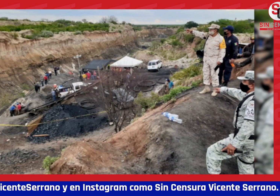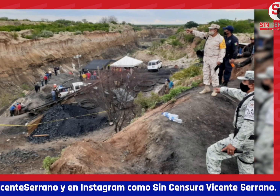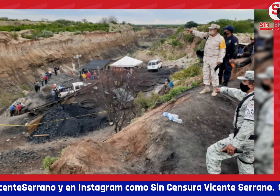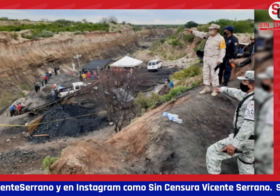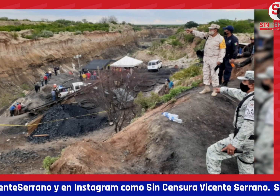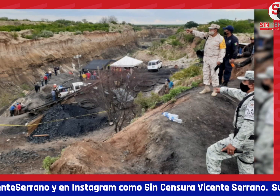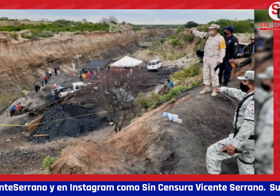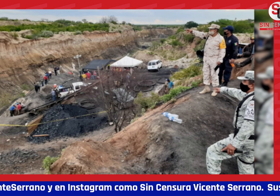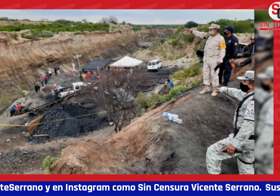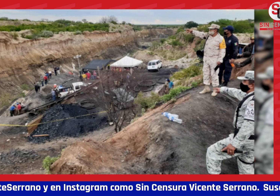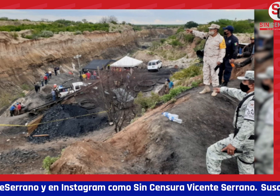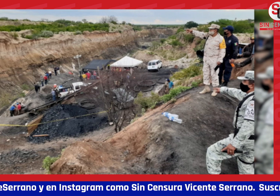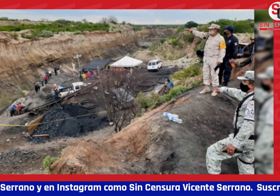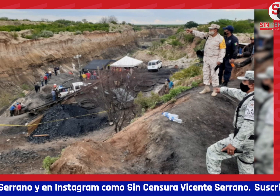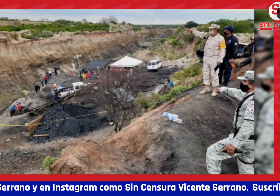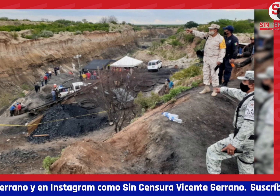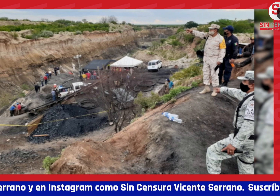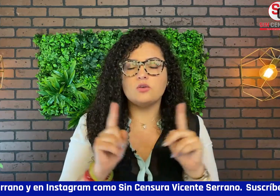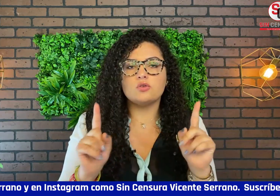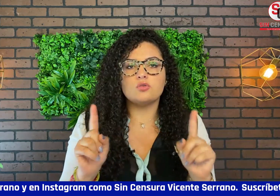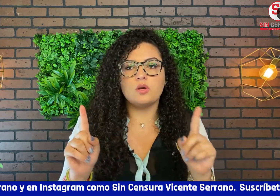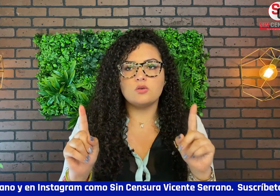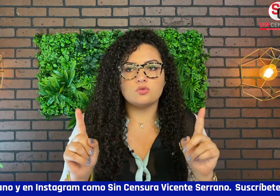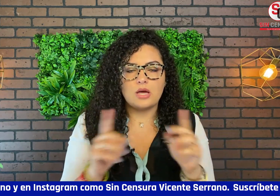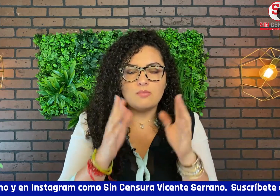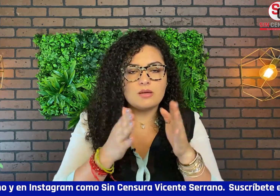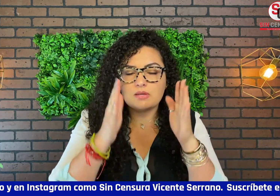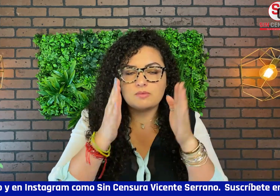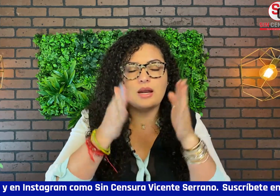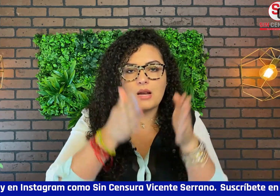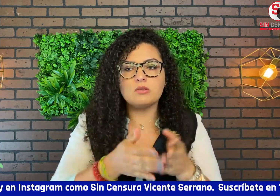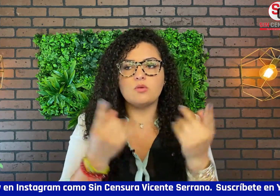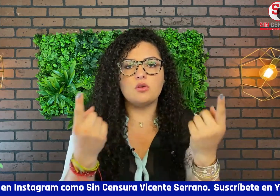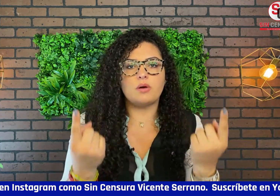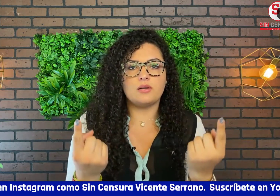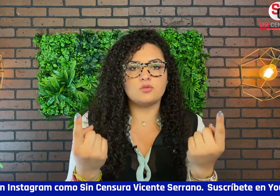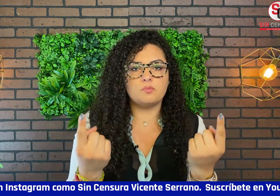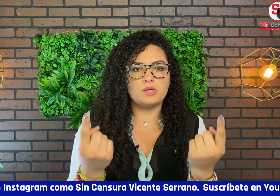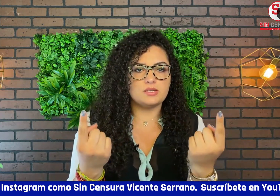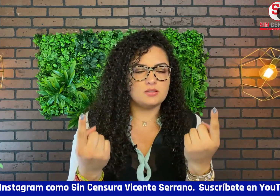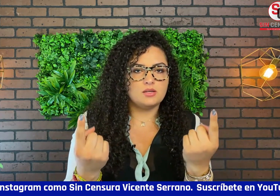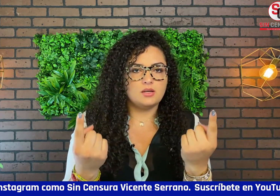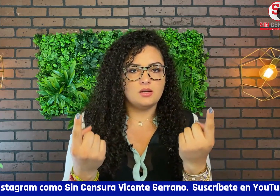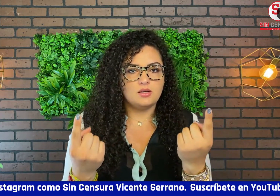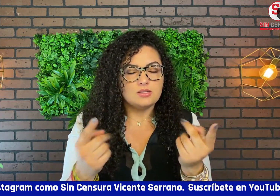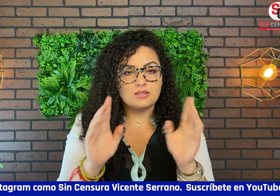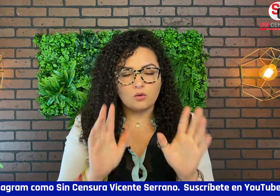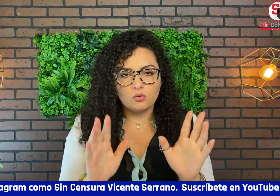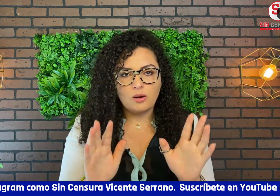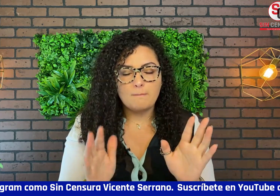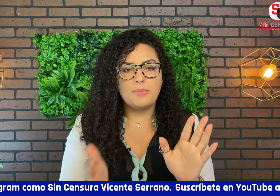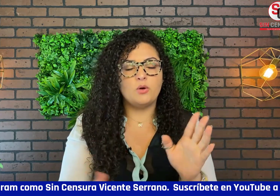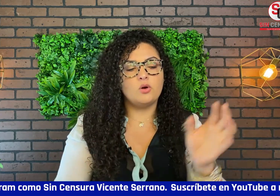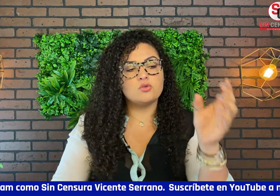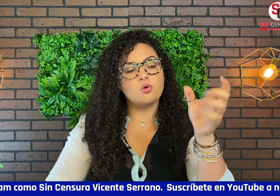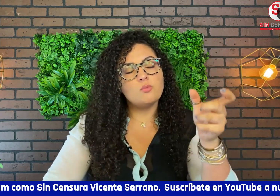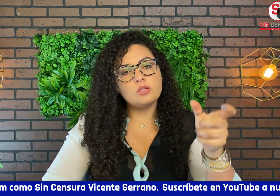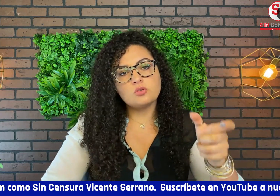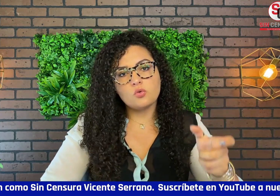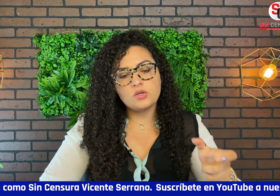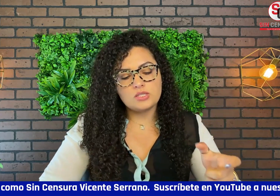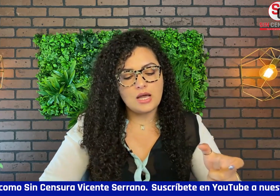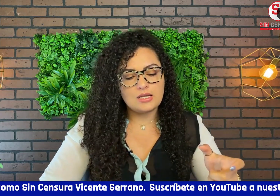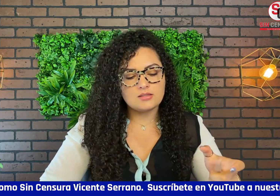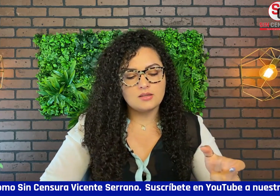también Eduardo Rubén Moreno. Eran los dos dueños, o sea, más bien era el mismo dueño para las dos empresas, según. Pero en los